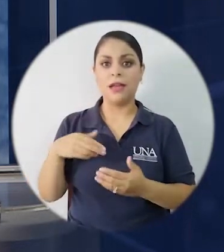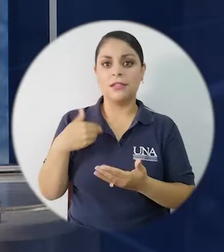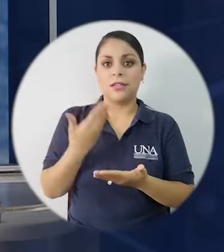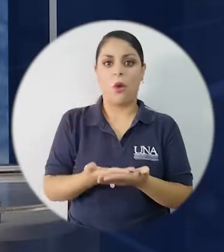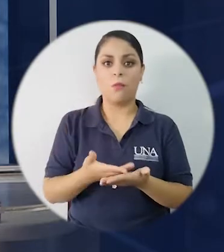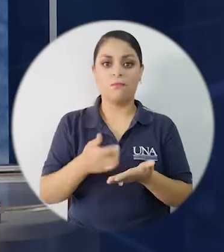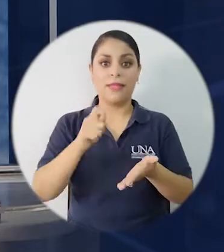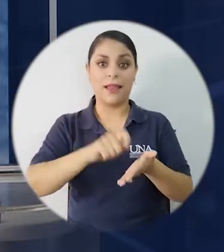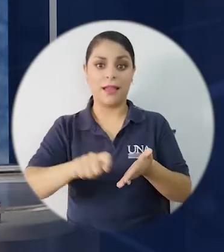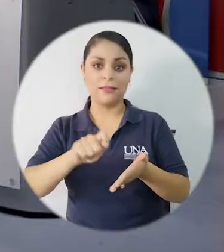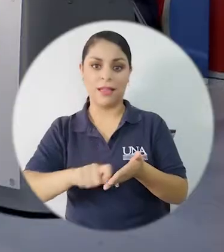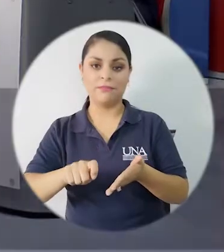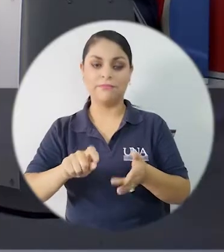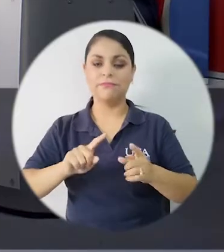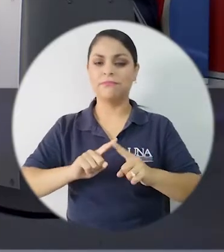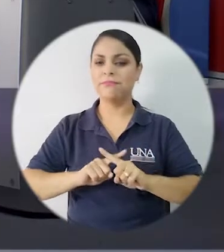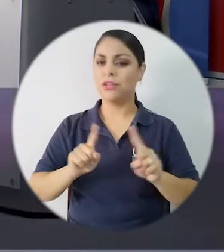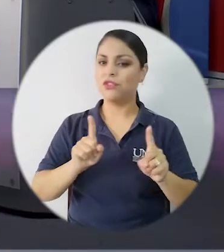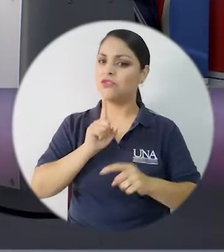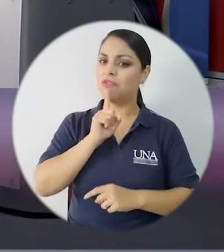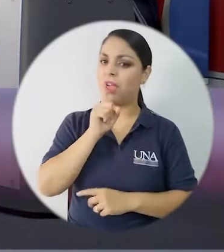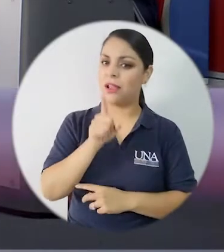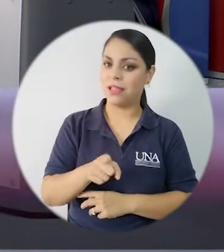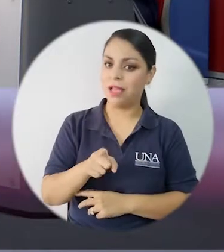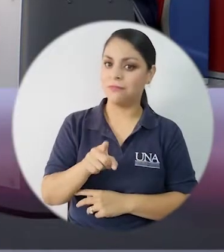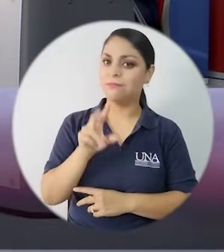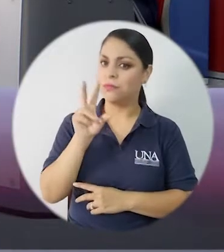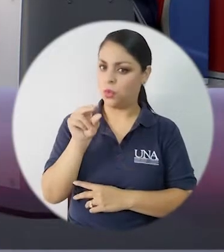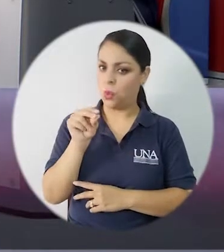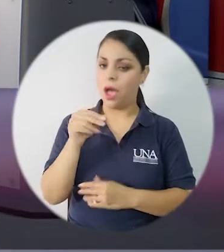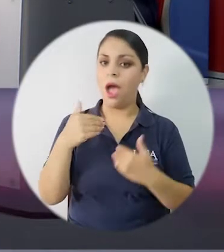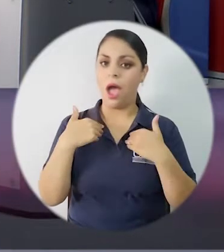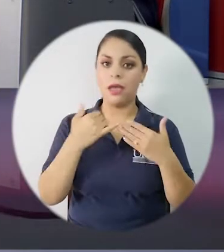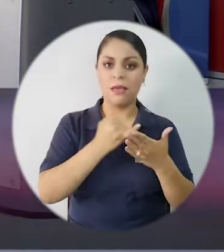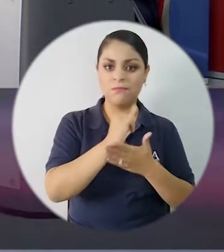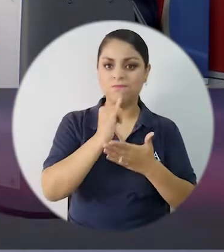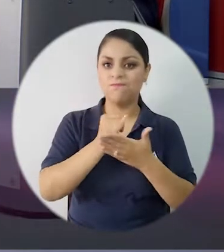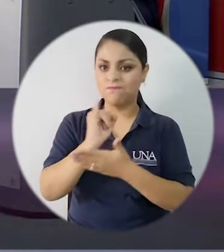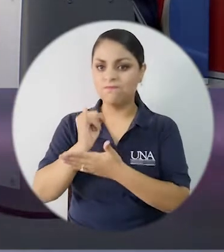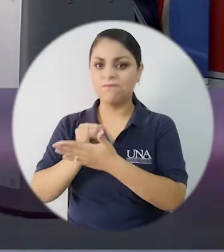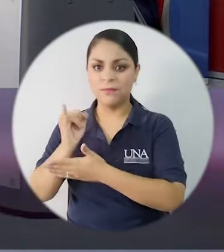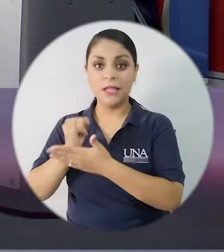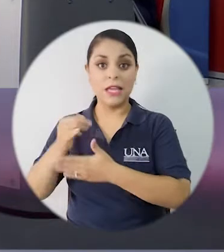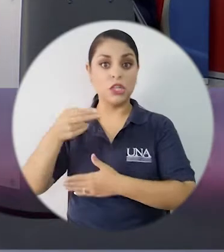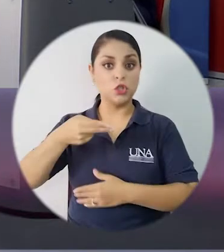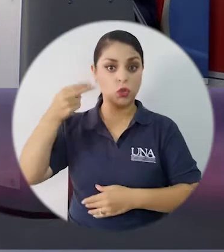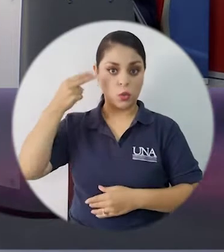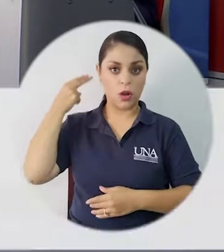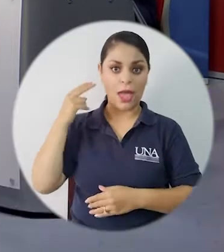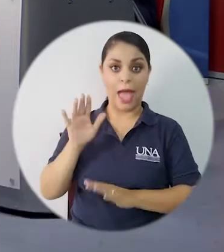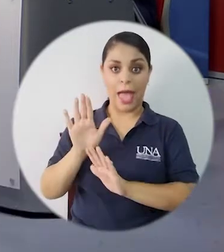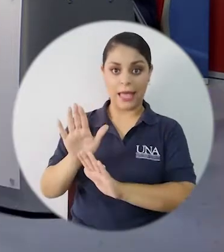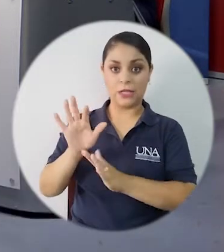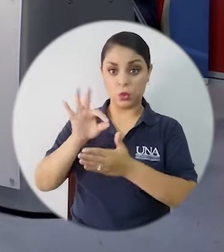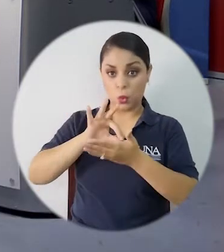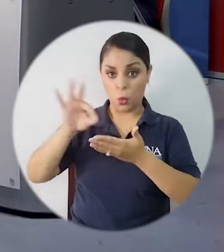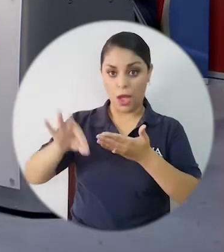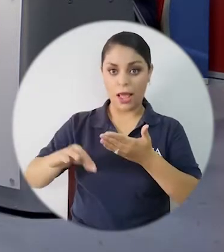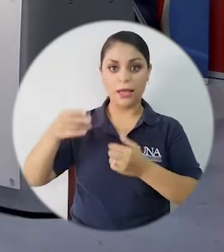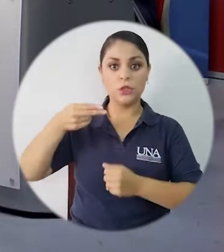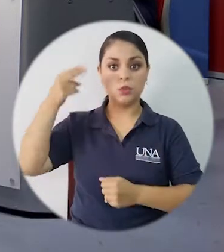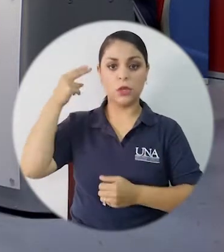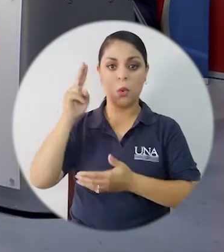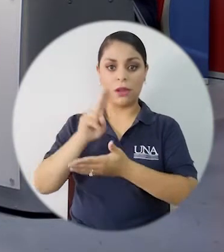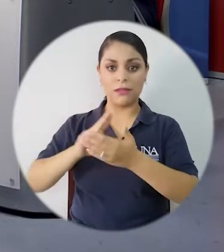pues simplemente le llegó el acta. Pero la realidad es que, ¿verdad?, las diferentes investigaciones históricas realizadas, sobre todo en la Escuela de Historia de la